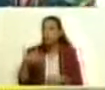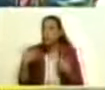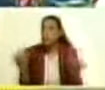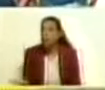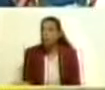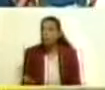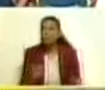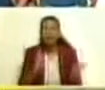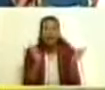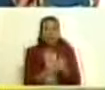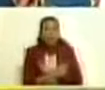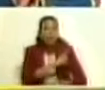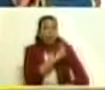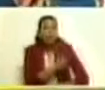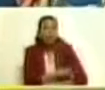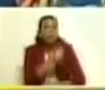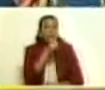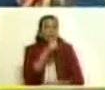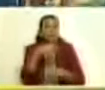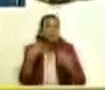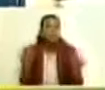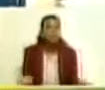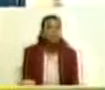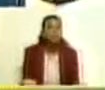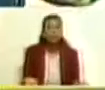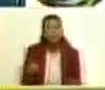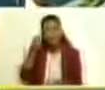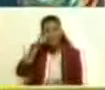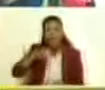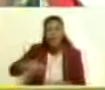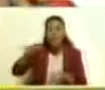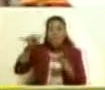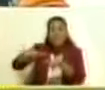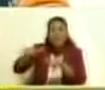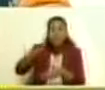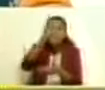¿La fuerza de quién? Del pueblo de a pie.